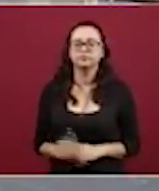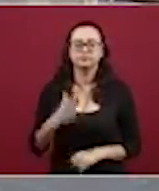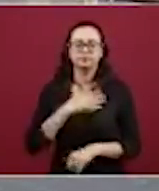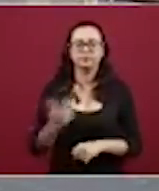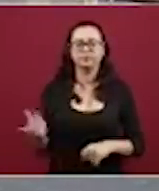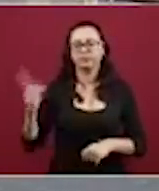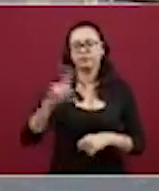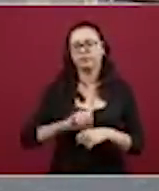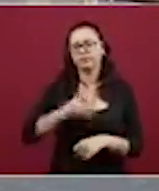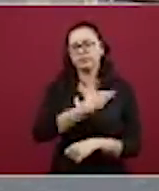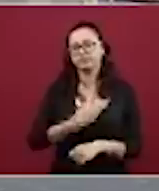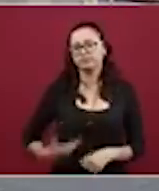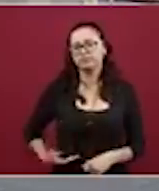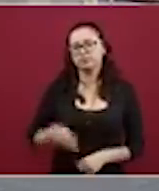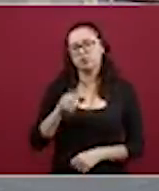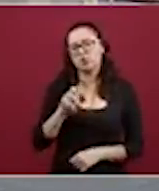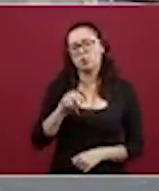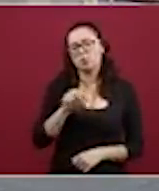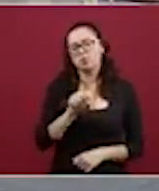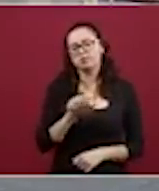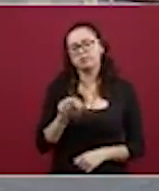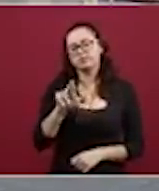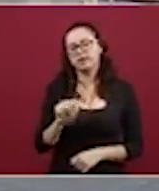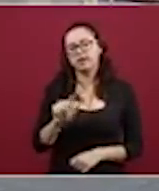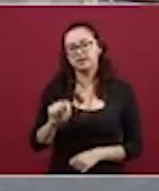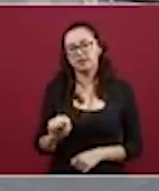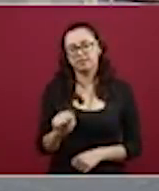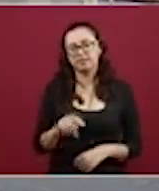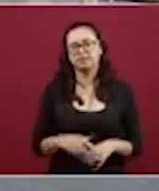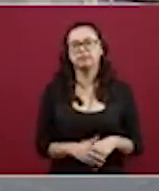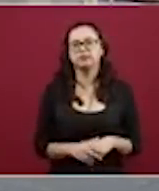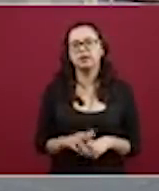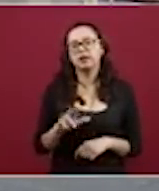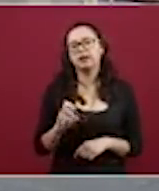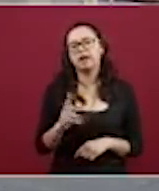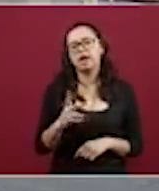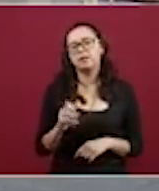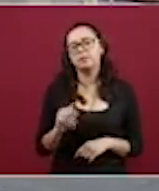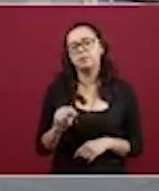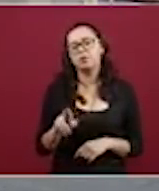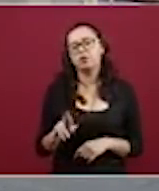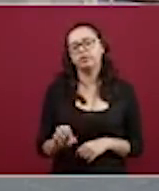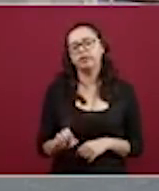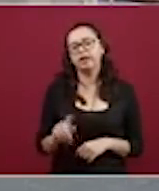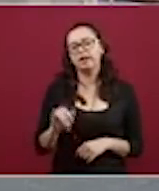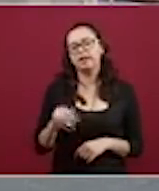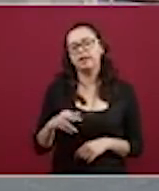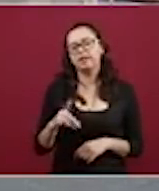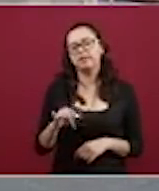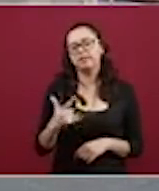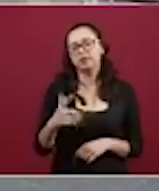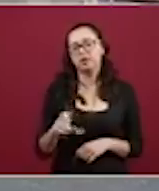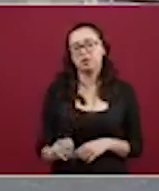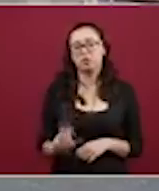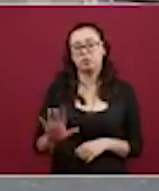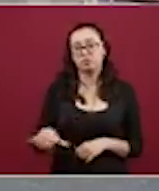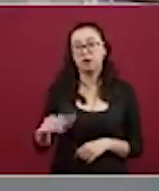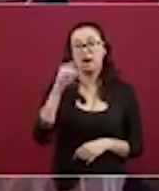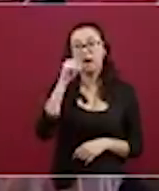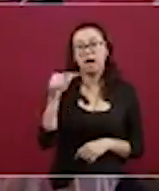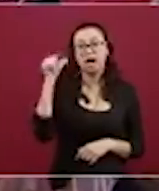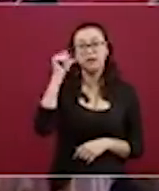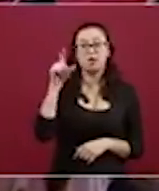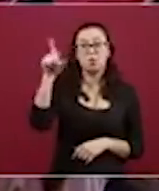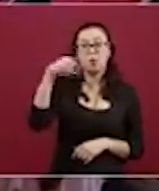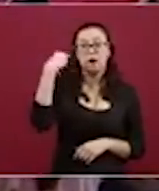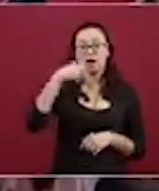Buenos días, presidente. Montserrat Sánchez, de Reporte Índigo. Son dos preguntas. La primera, el día de ayer se registró un atentado contra otro periodista